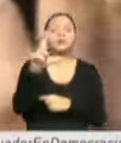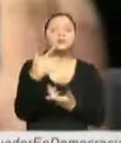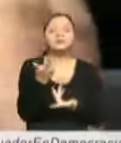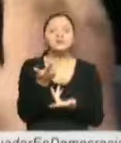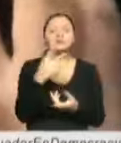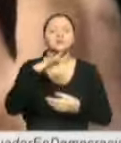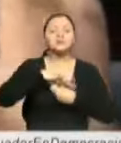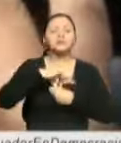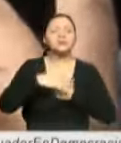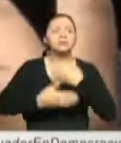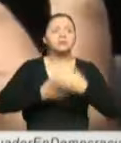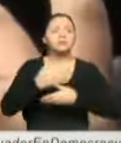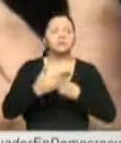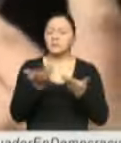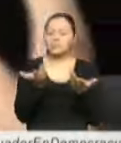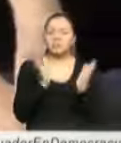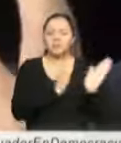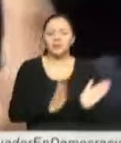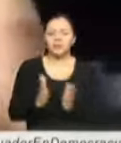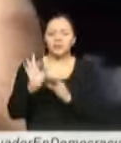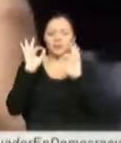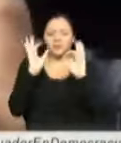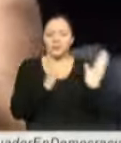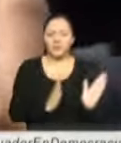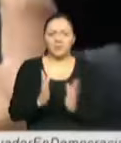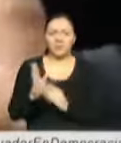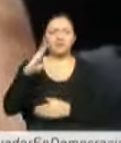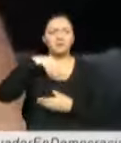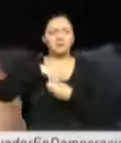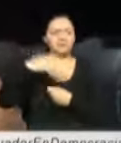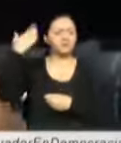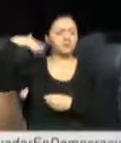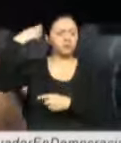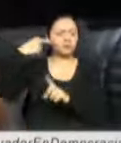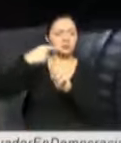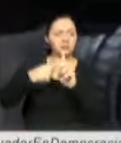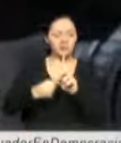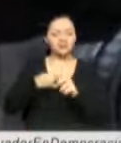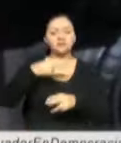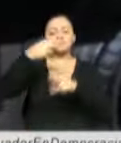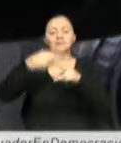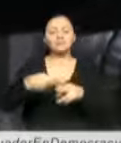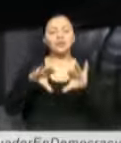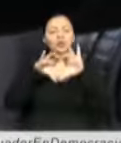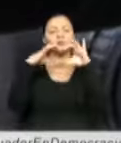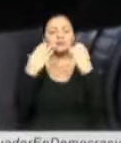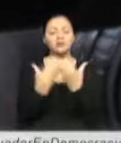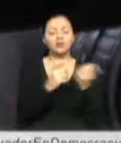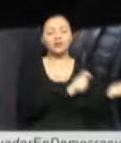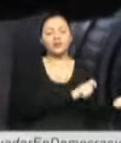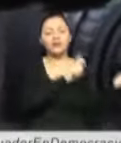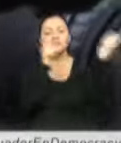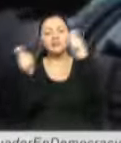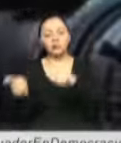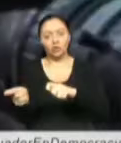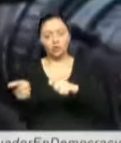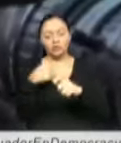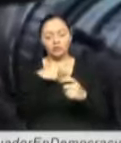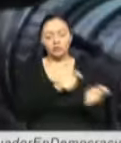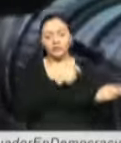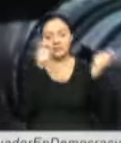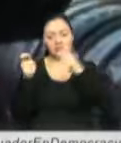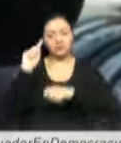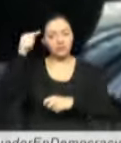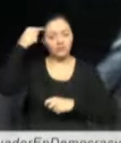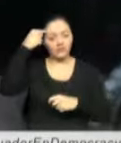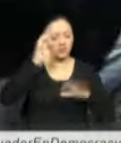Así es. Bueno, todo está preparado. Nosotros hace varios meses ya nombramos una comisión, ¿no?, tripartita de parte del gobierno,